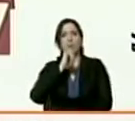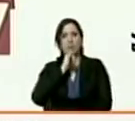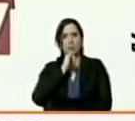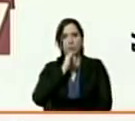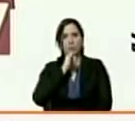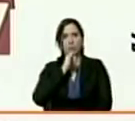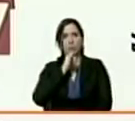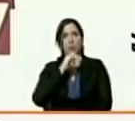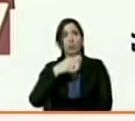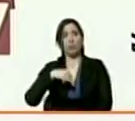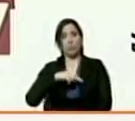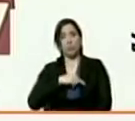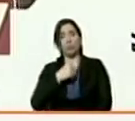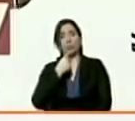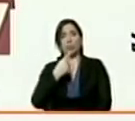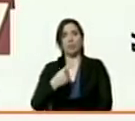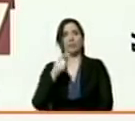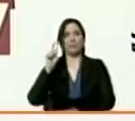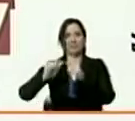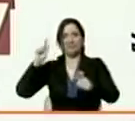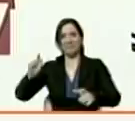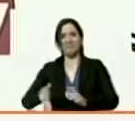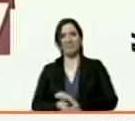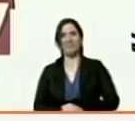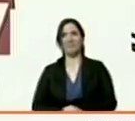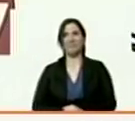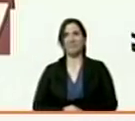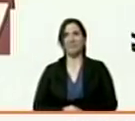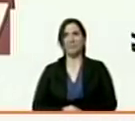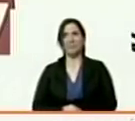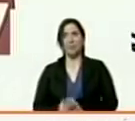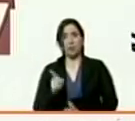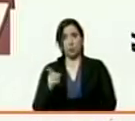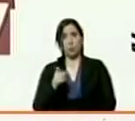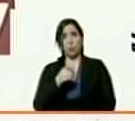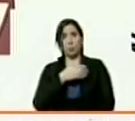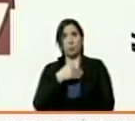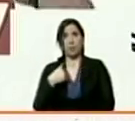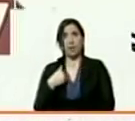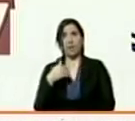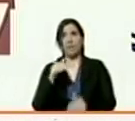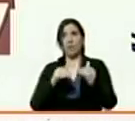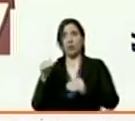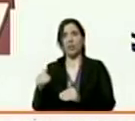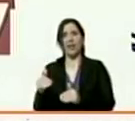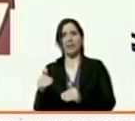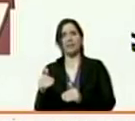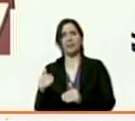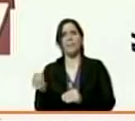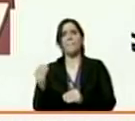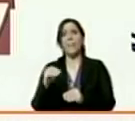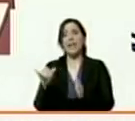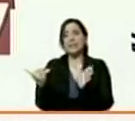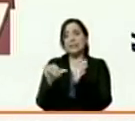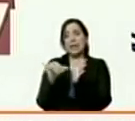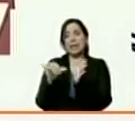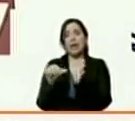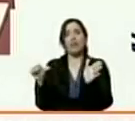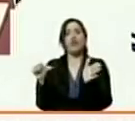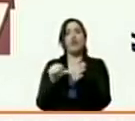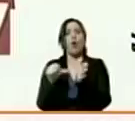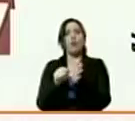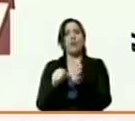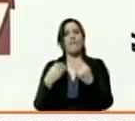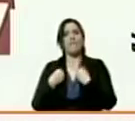Le hemos dicho a nuestra gente eso, usted debe votar lo más cerca de donde viva, porque a nosotros se